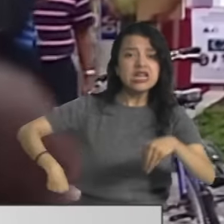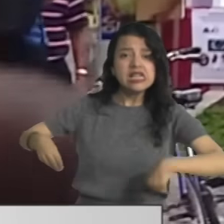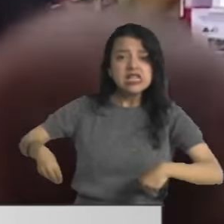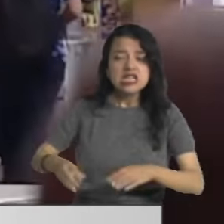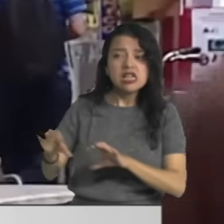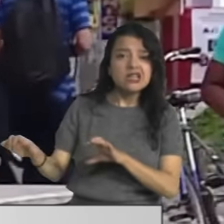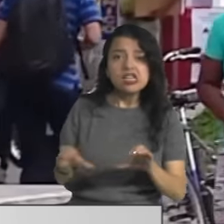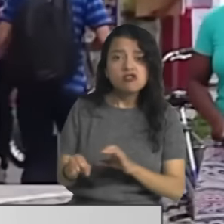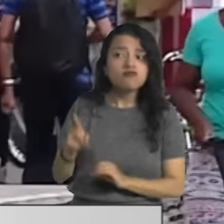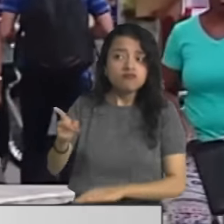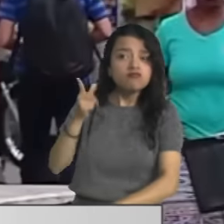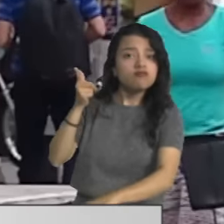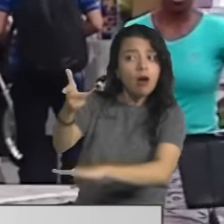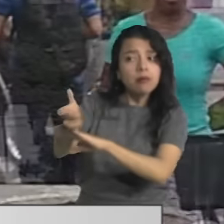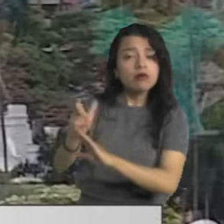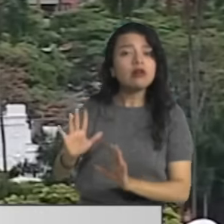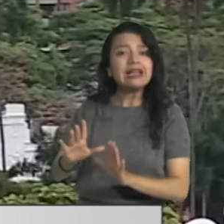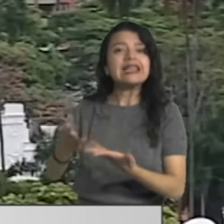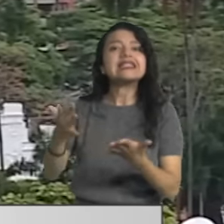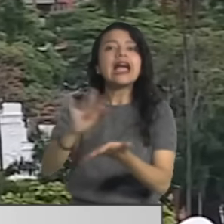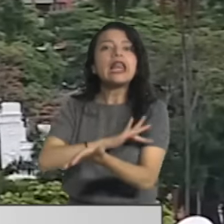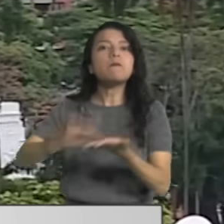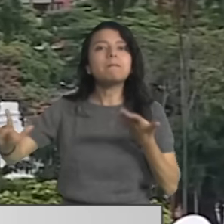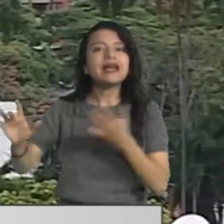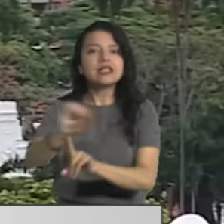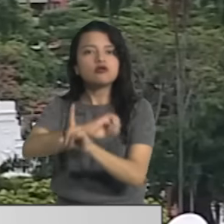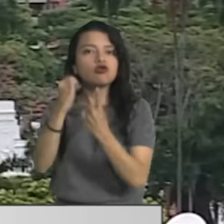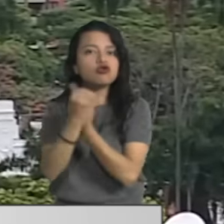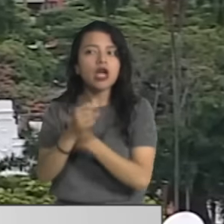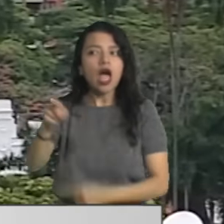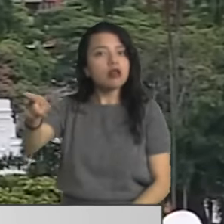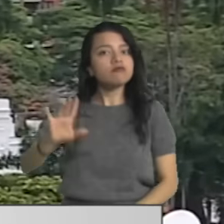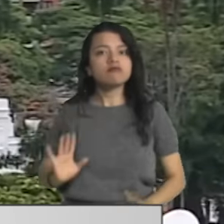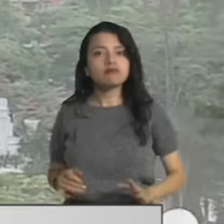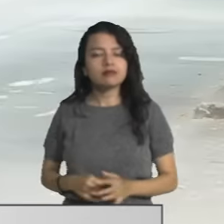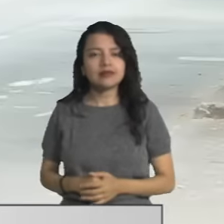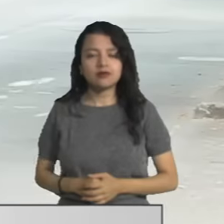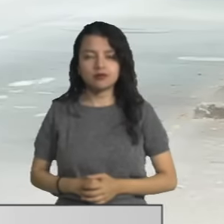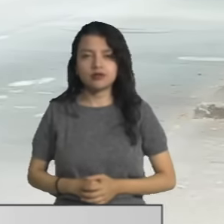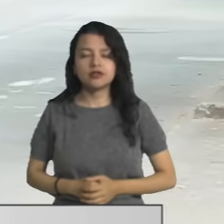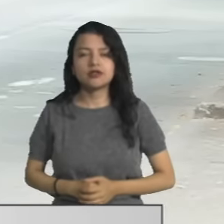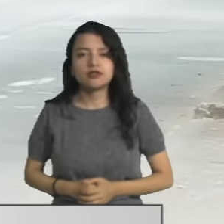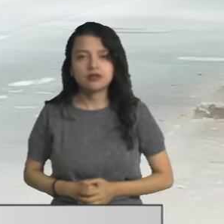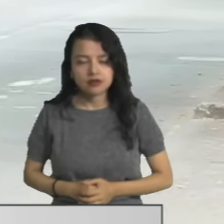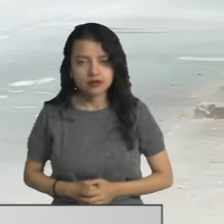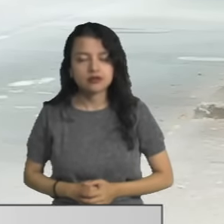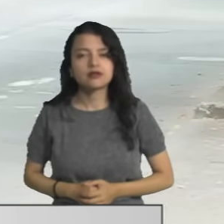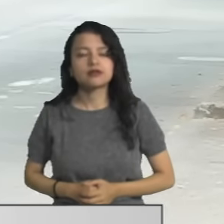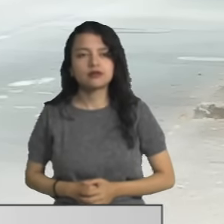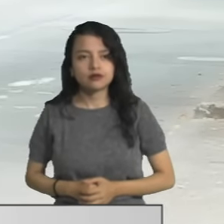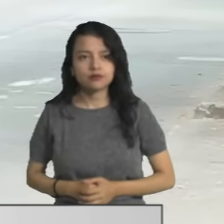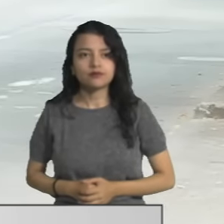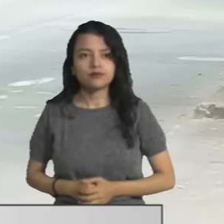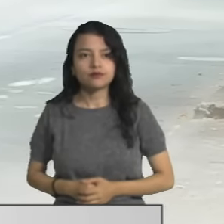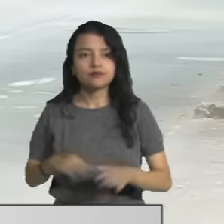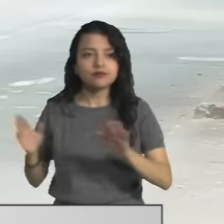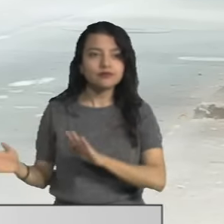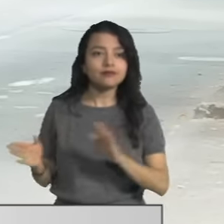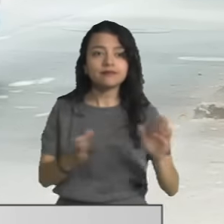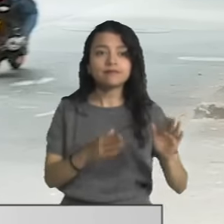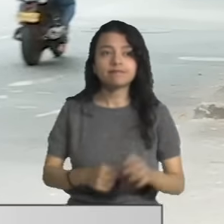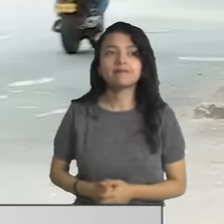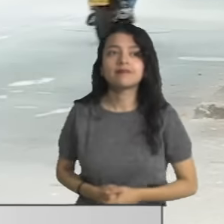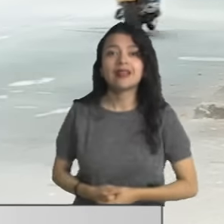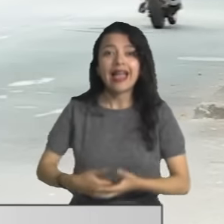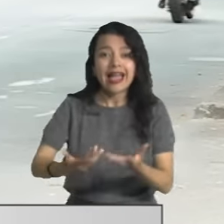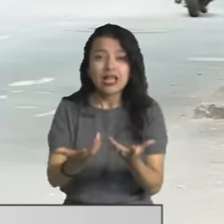aseguran que haría parte de una limpieza social contra focos de testaferratos. Y cambiamos de tema, pues varias horas completa la